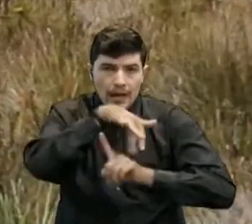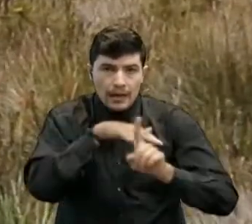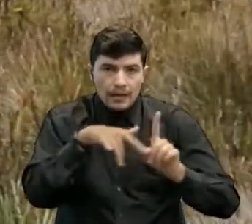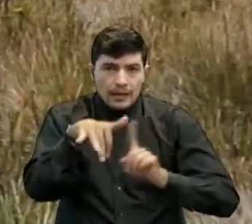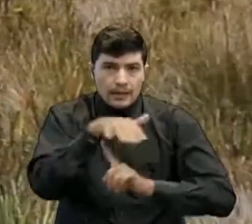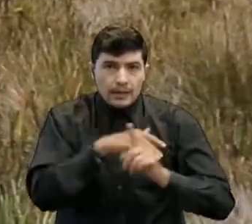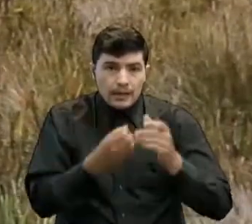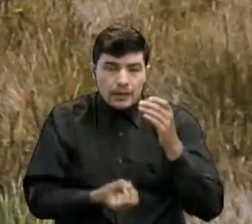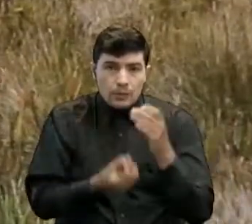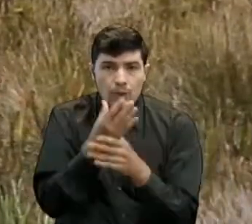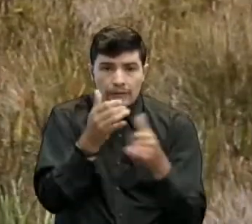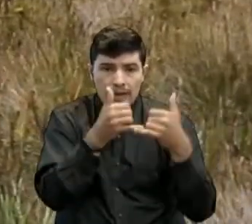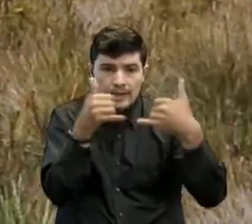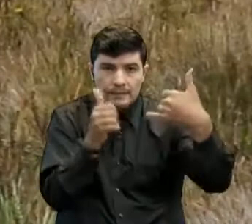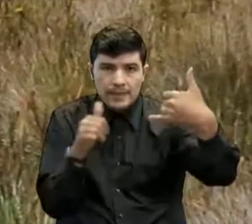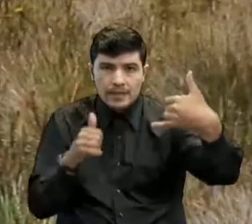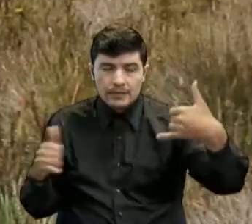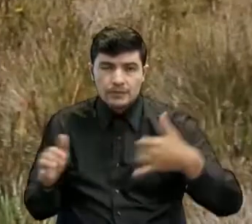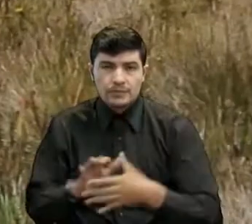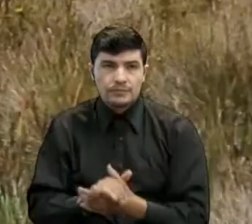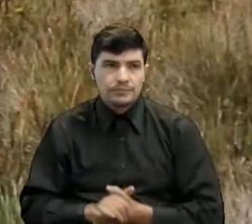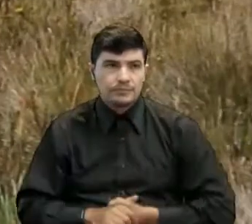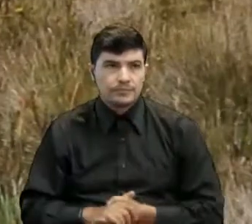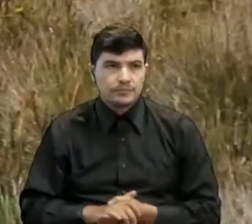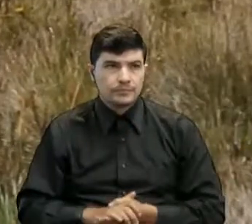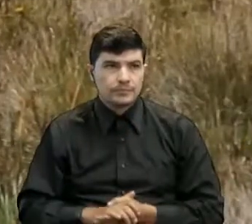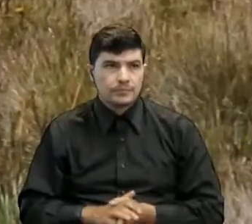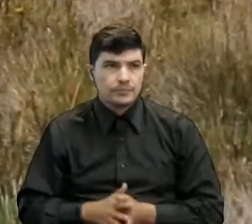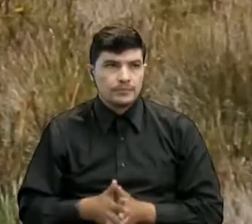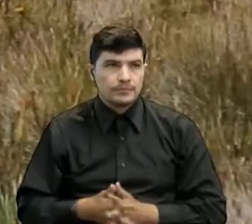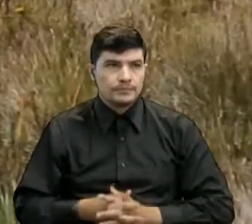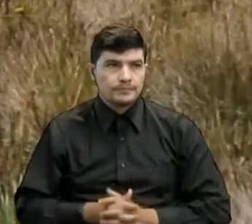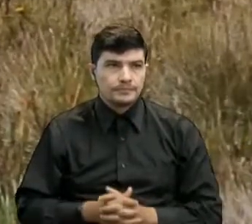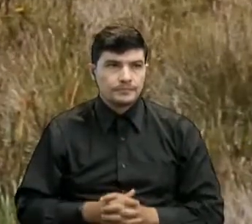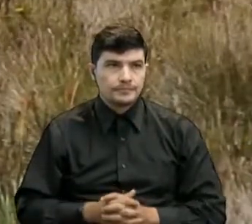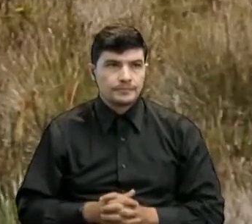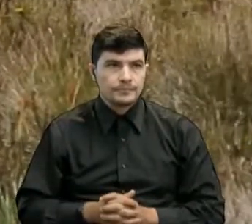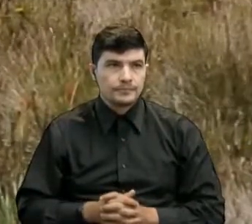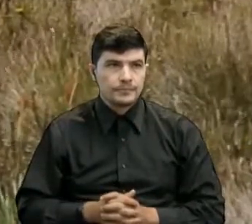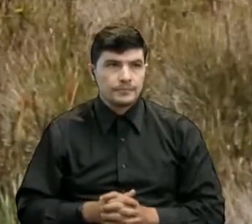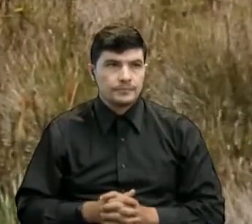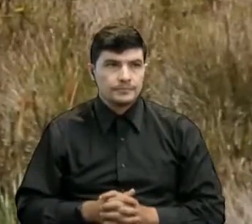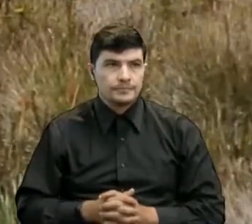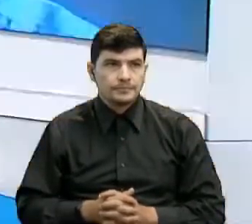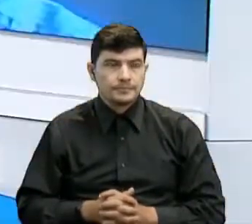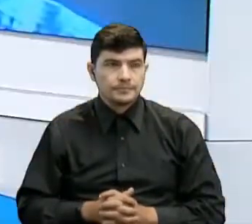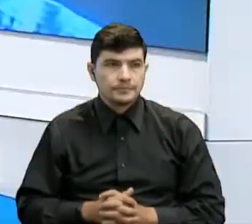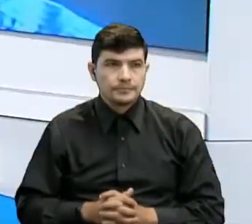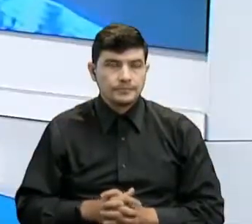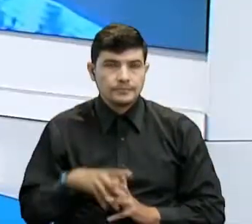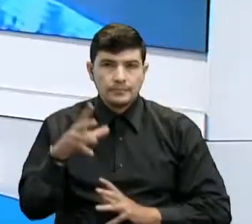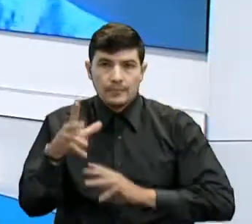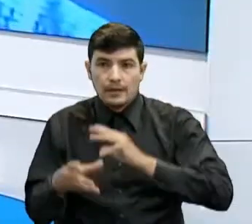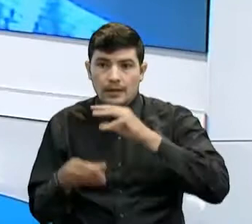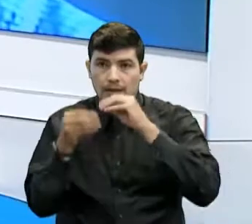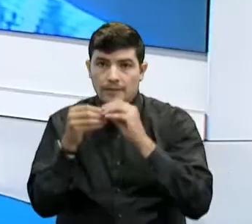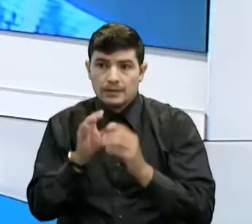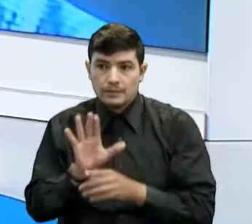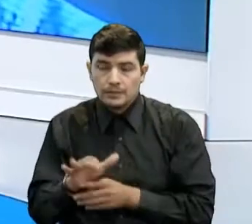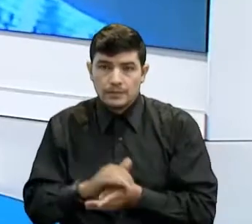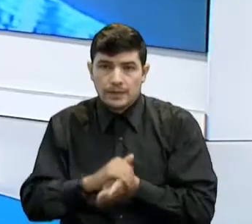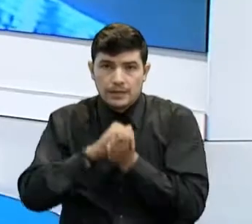en las nuevas delimitaciones que se deben hacer de dichos ecosistemas páramunos. Y teniendo en cuenta que la